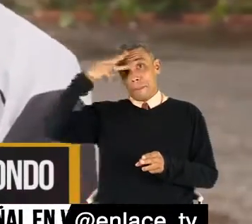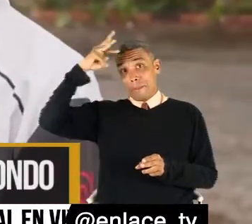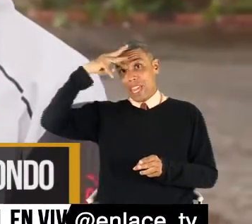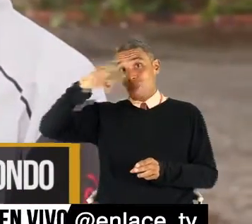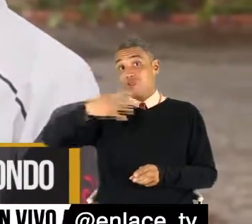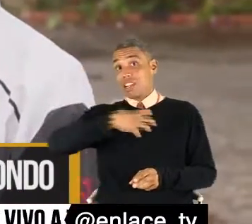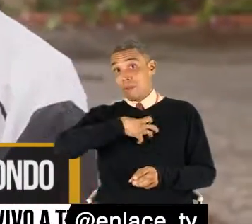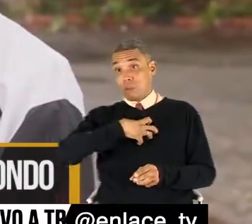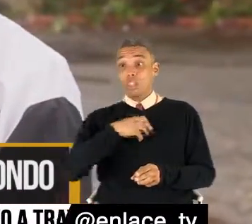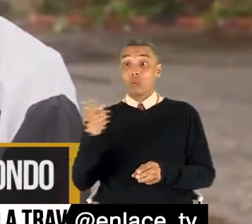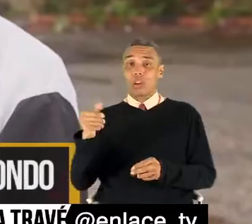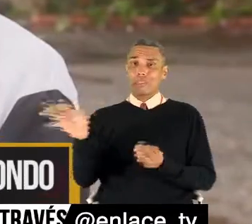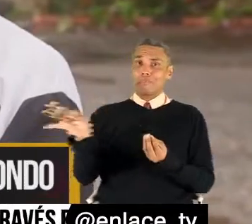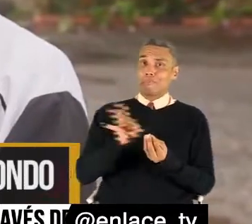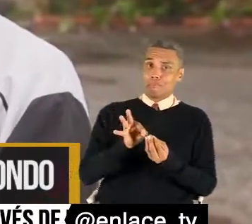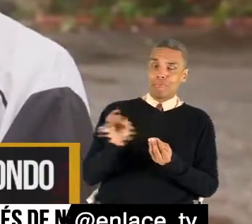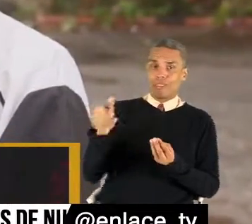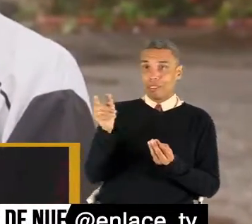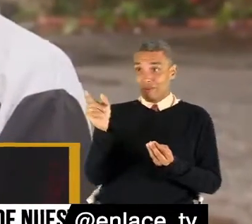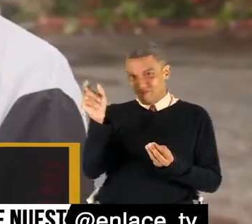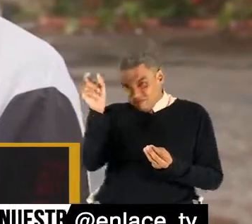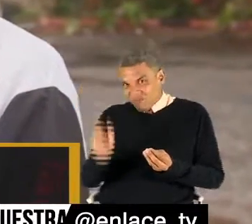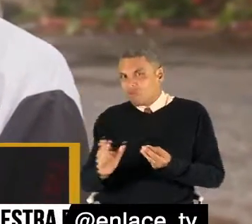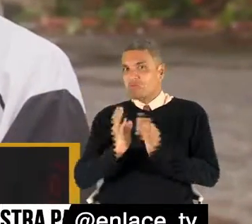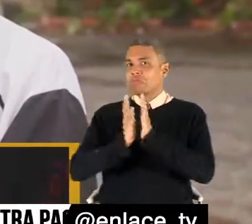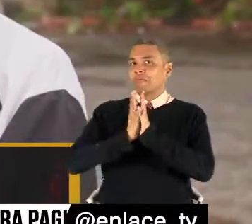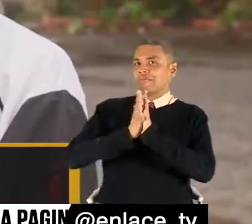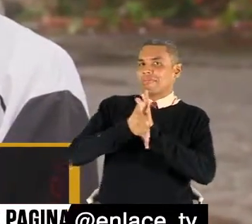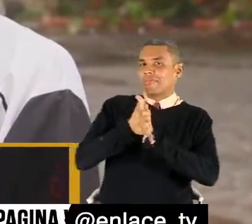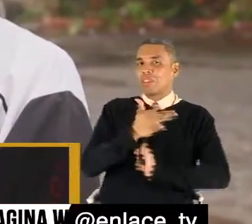pasado lo veníamos buscando y pues el año pasado también me llamaron, pero